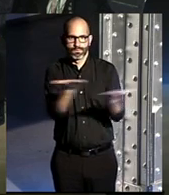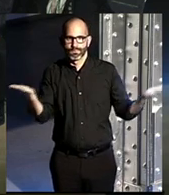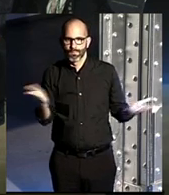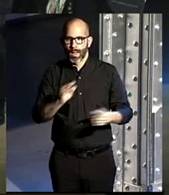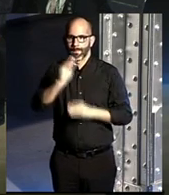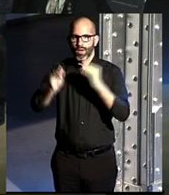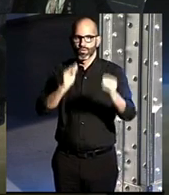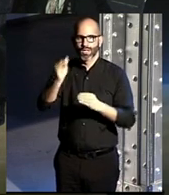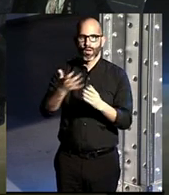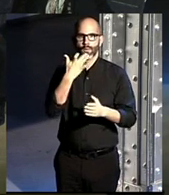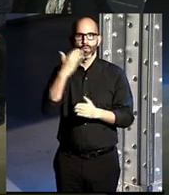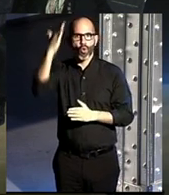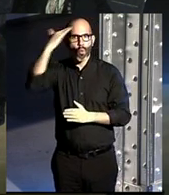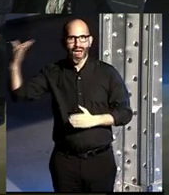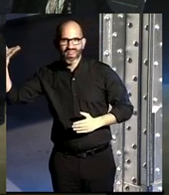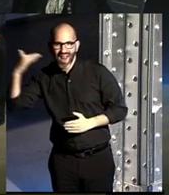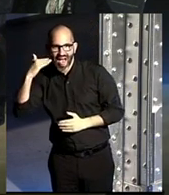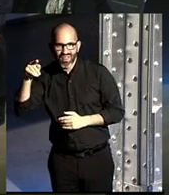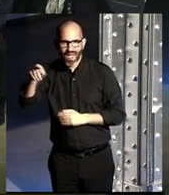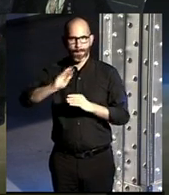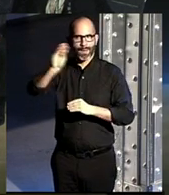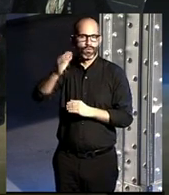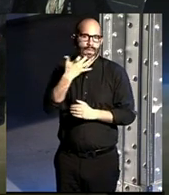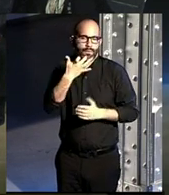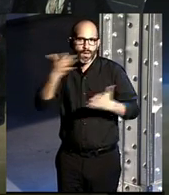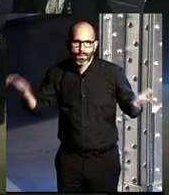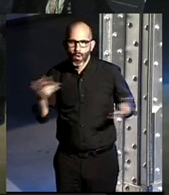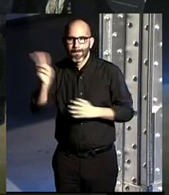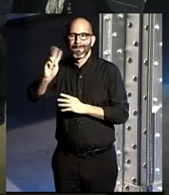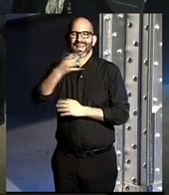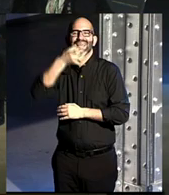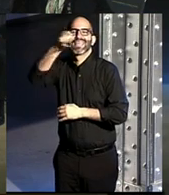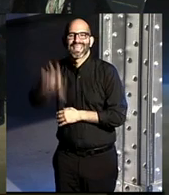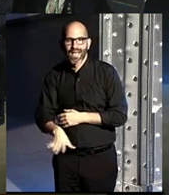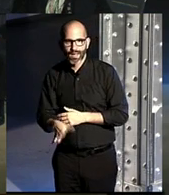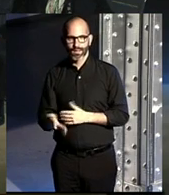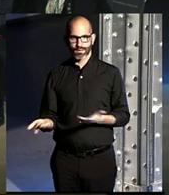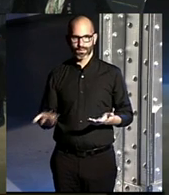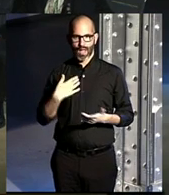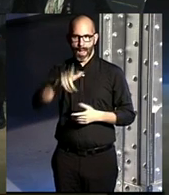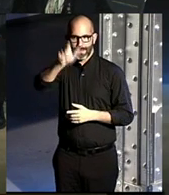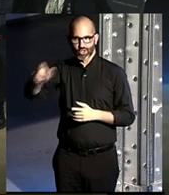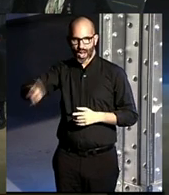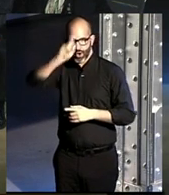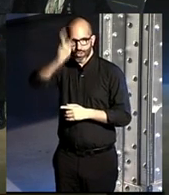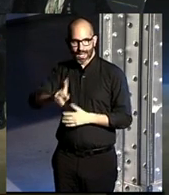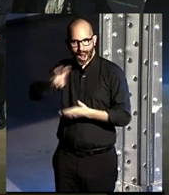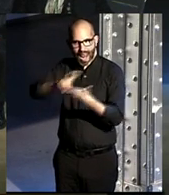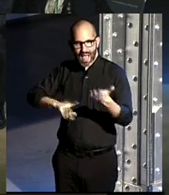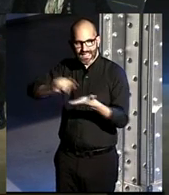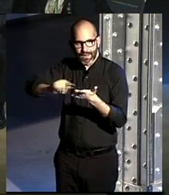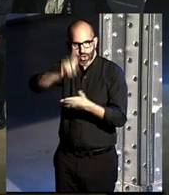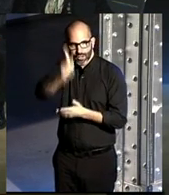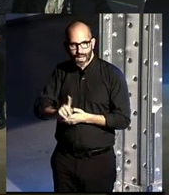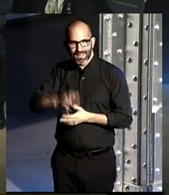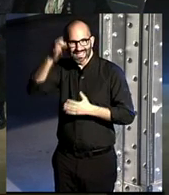Zelanda, no sé qué, en cualquier parte del mundo, le pregunta quién es Verne, a gente que no sabe leer, te dice pero